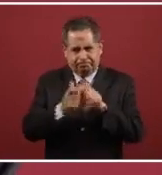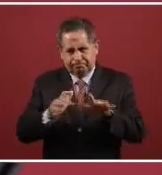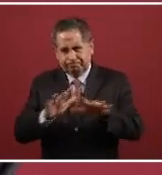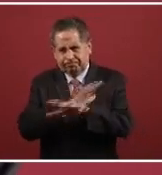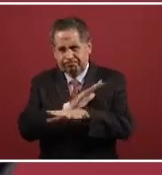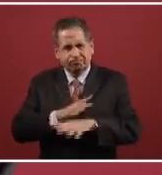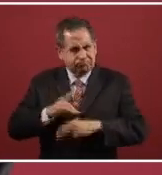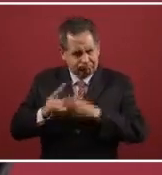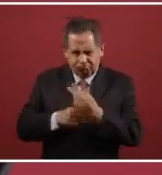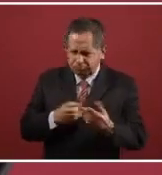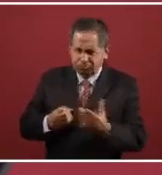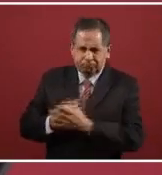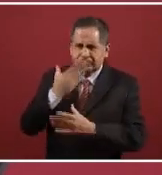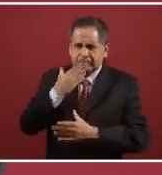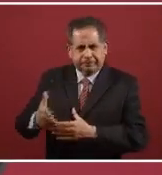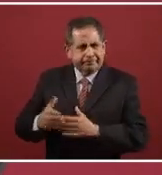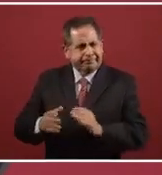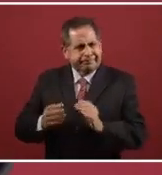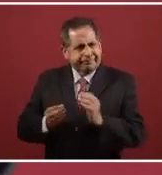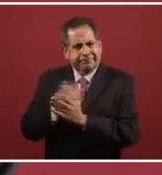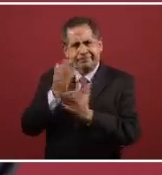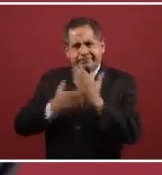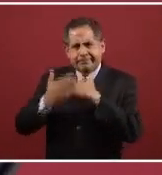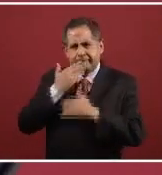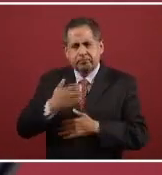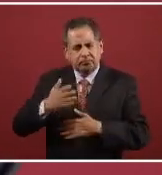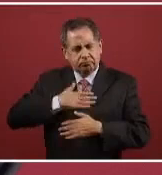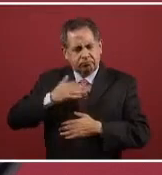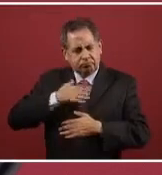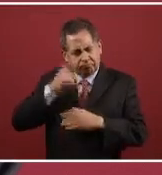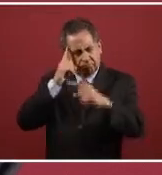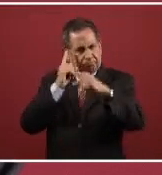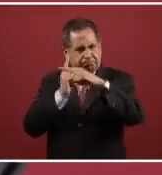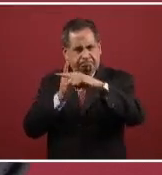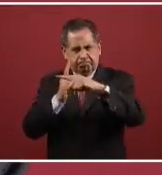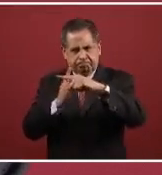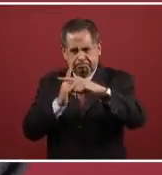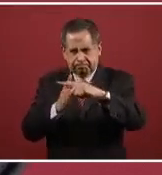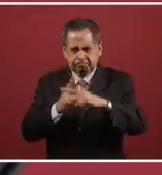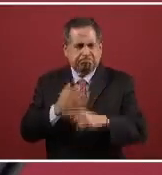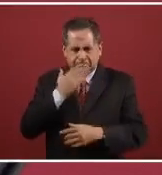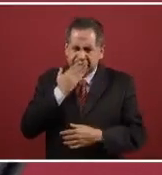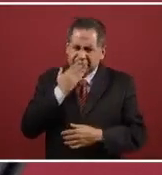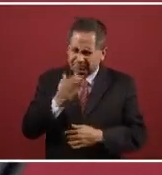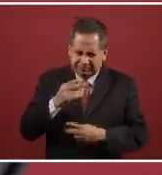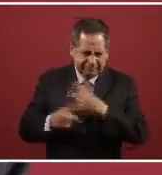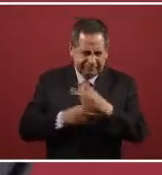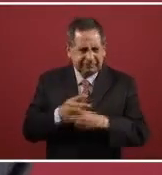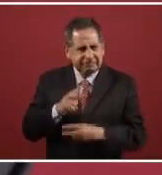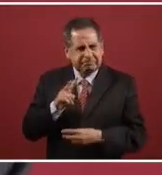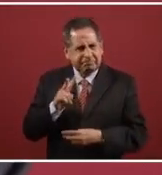por sacar adelante al país. Y estoy optimista, vamos bien.